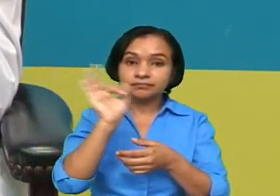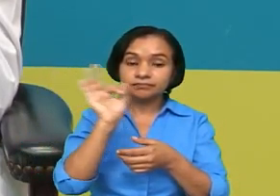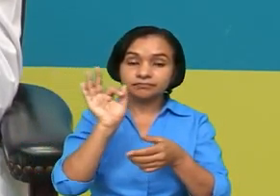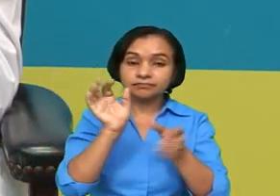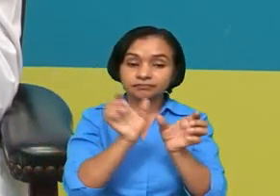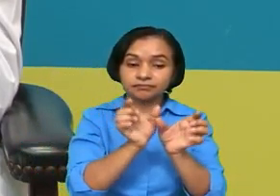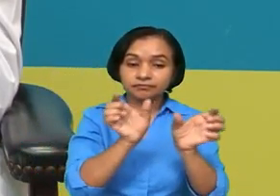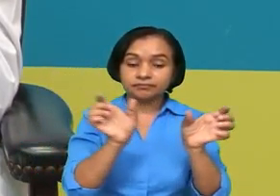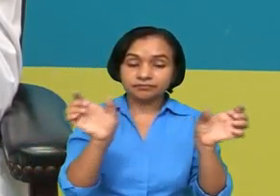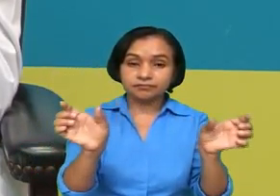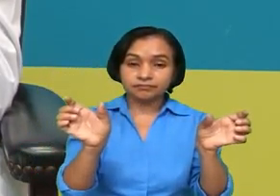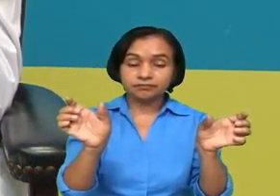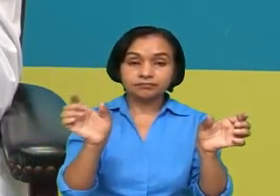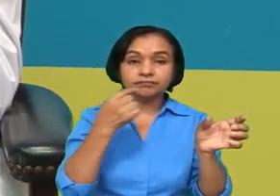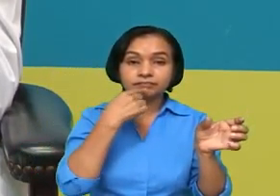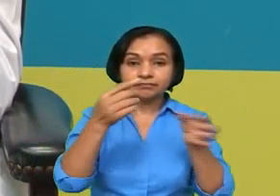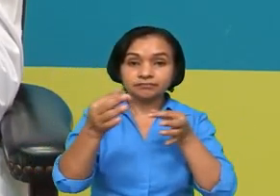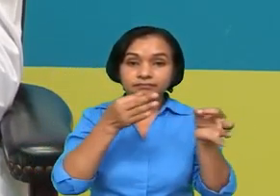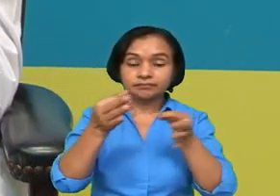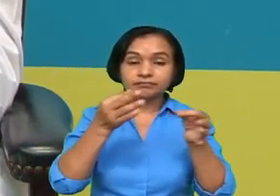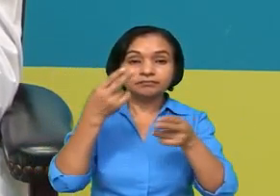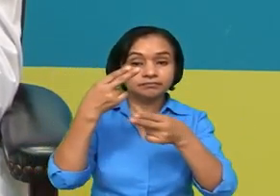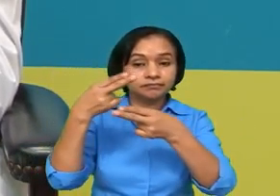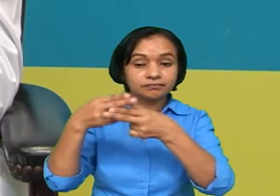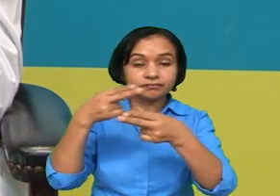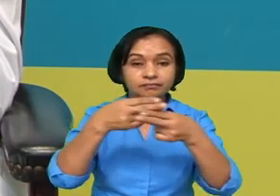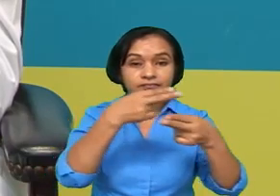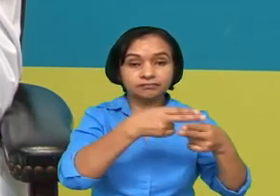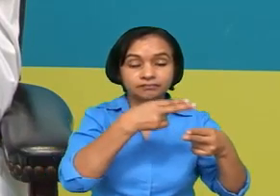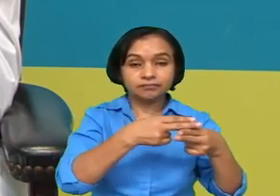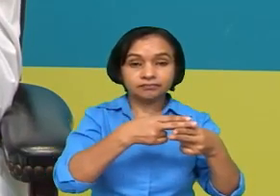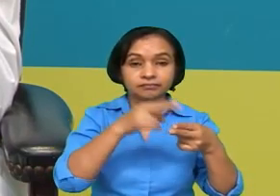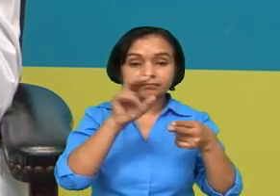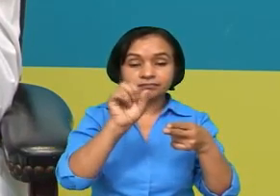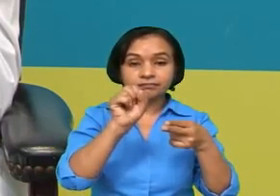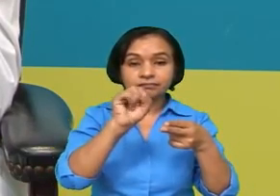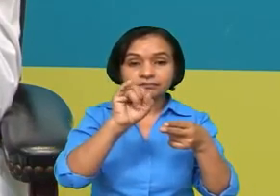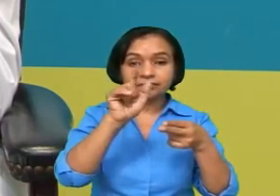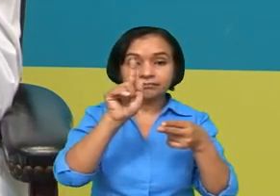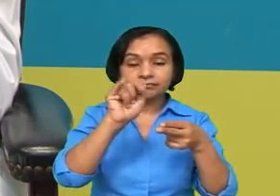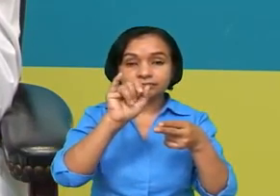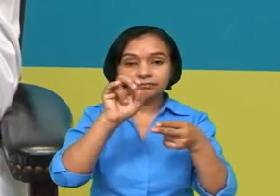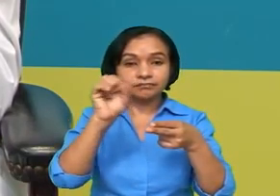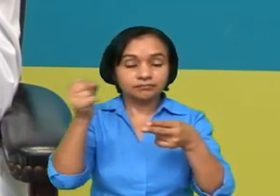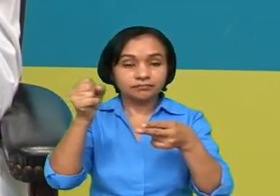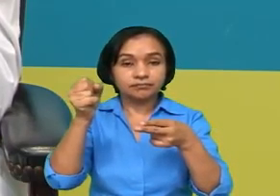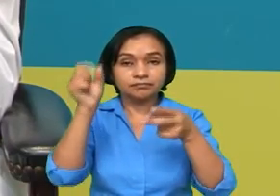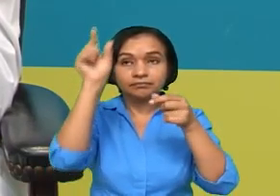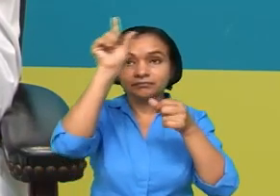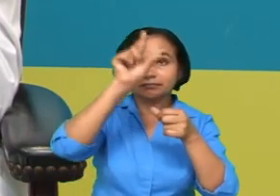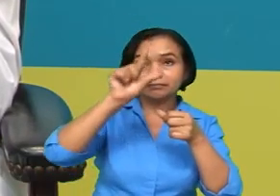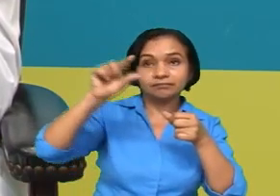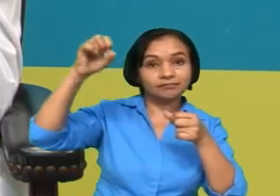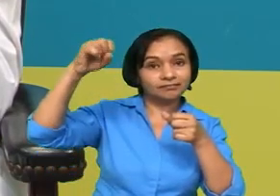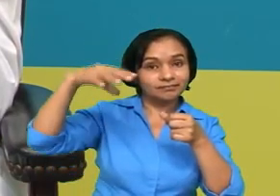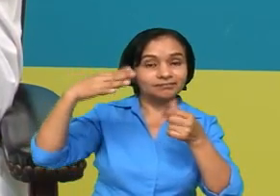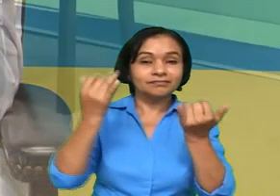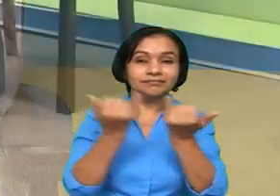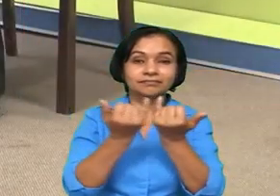clasificar la infección de vías urinarias es lo que llamamos la cistitis de la luna de miel, o la infección de vías urinarias de la luna de